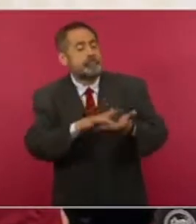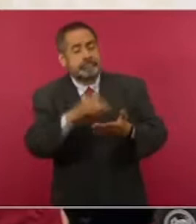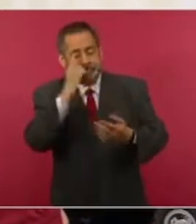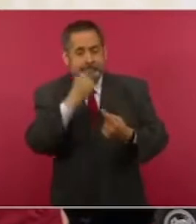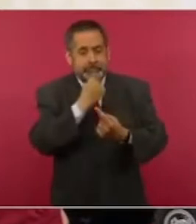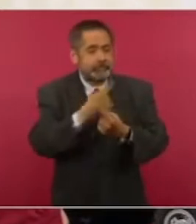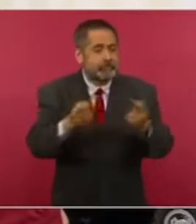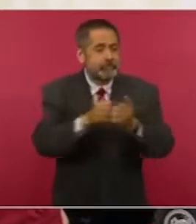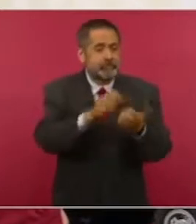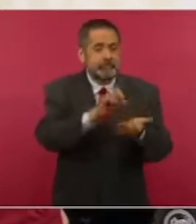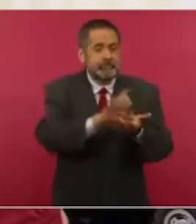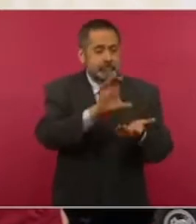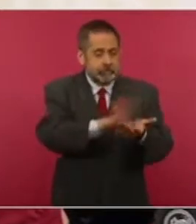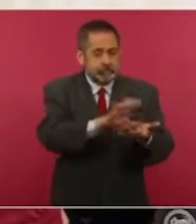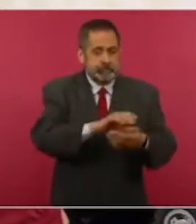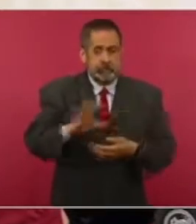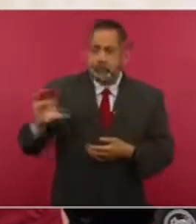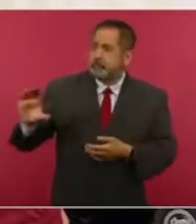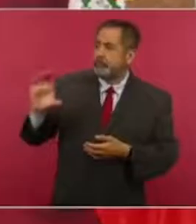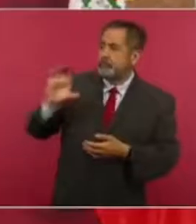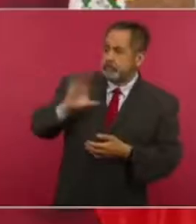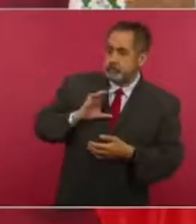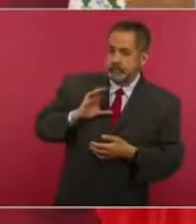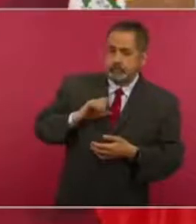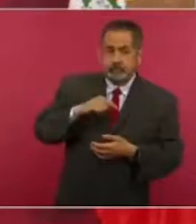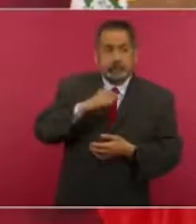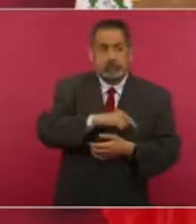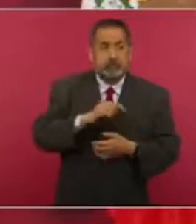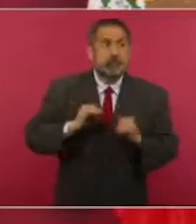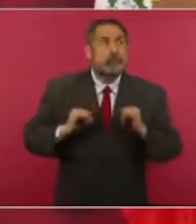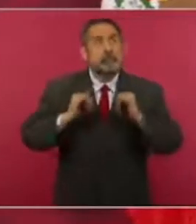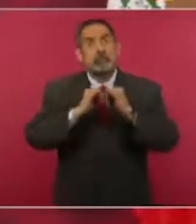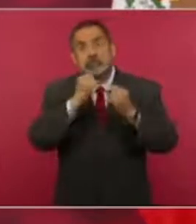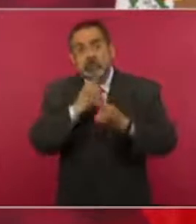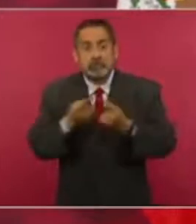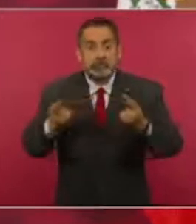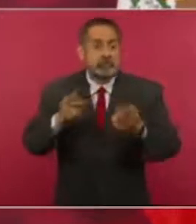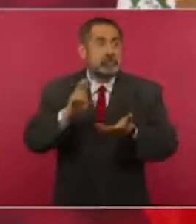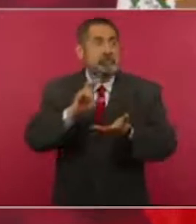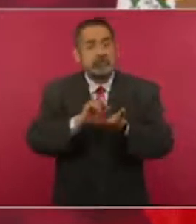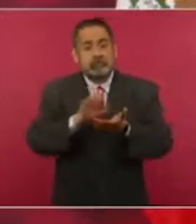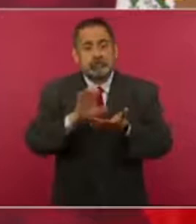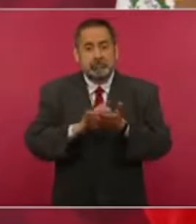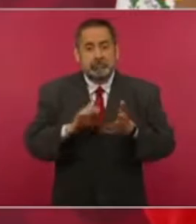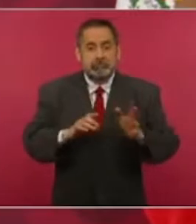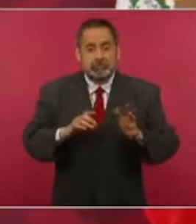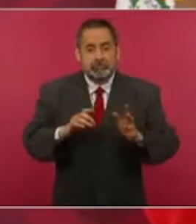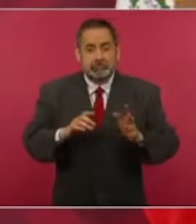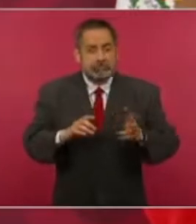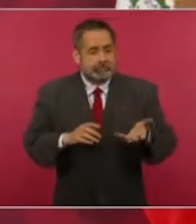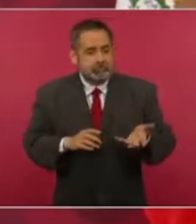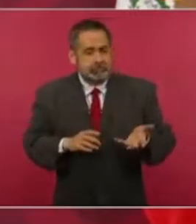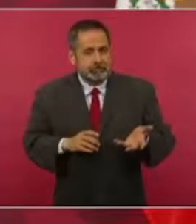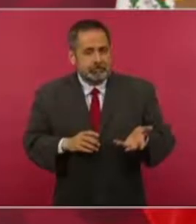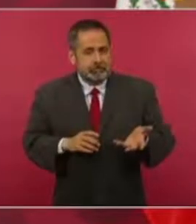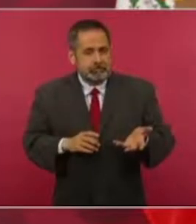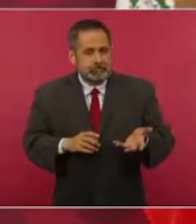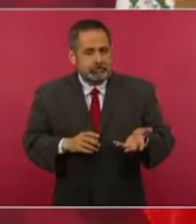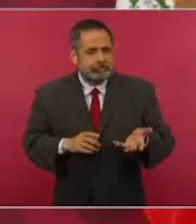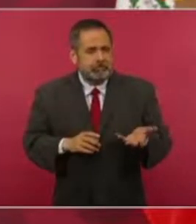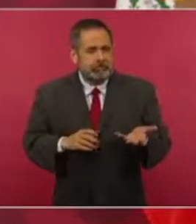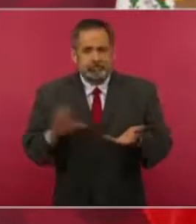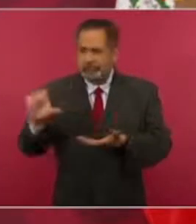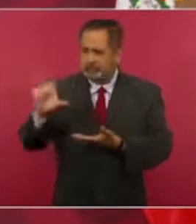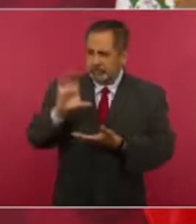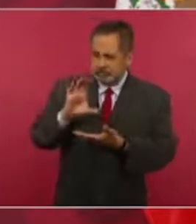niñas, niños con discapacidad, se creaba el Instituto de Niñas, Niños para la Discapacidad, pero se quedaba todo